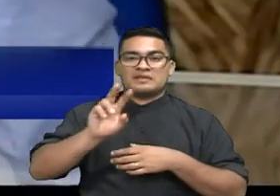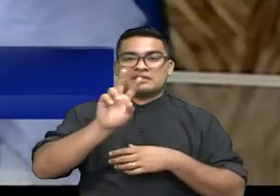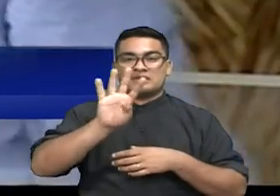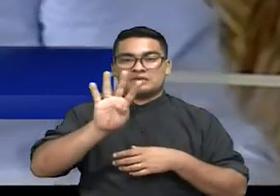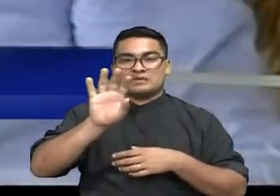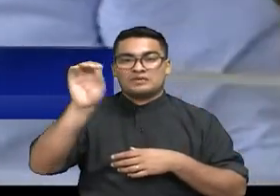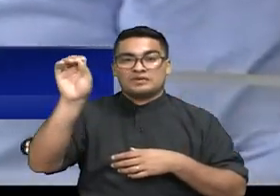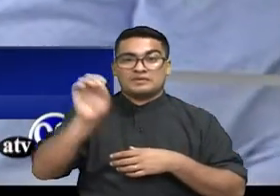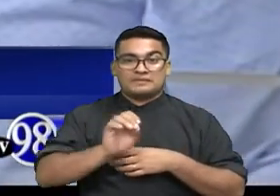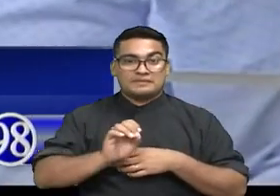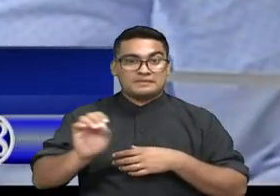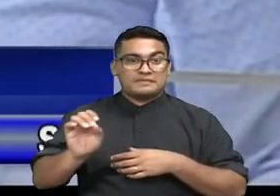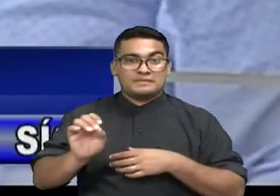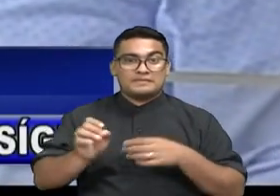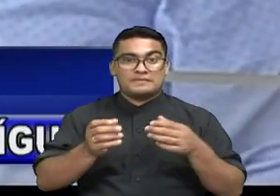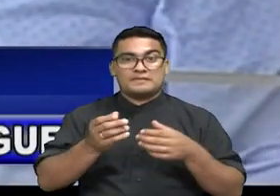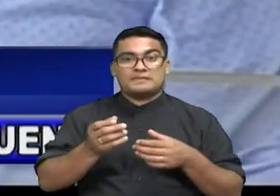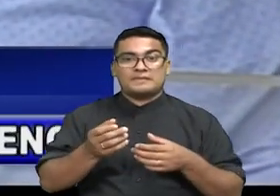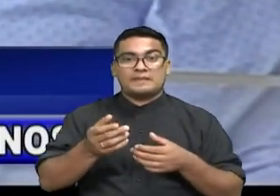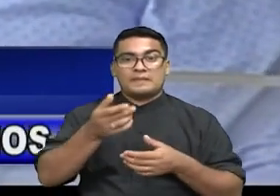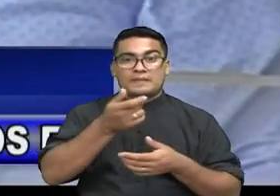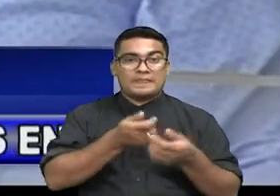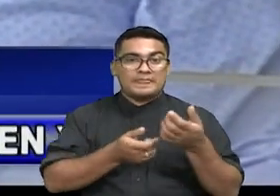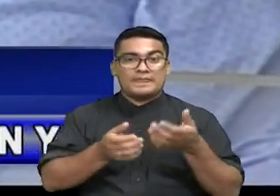40% de las plantaciones de café.